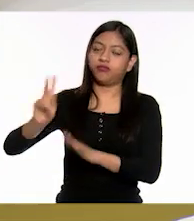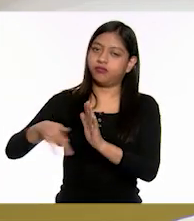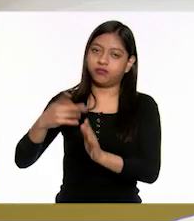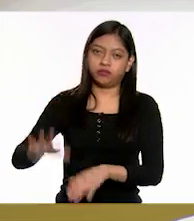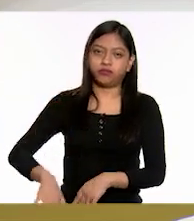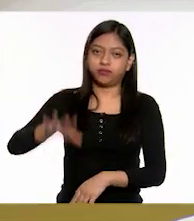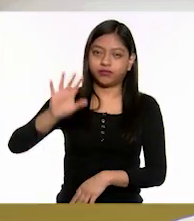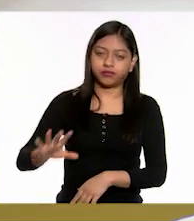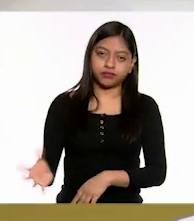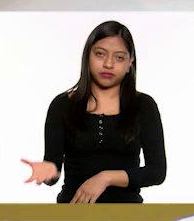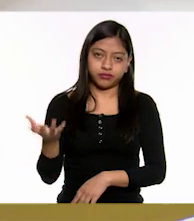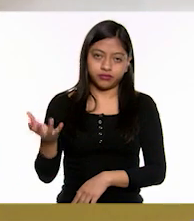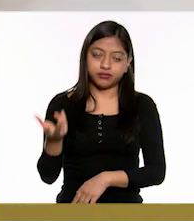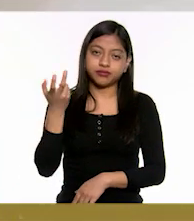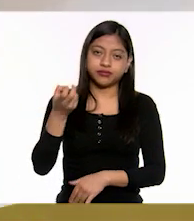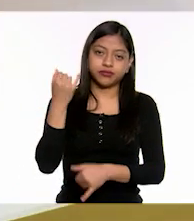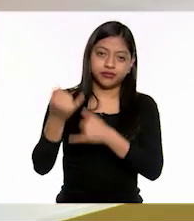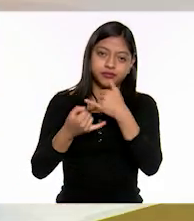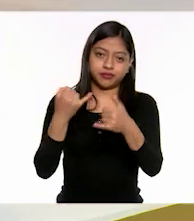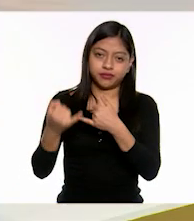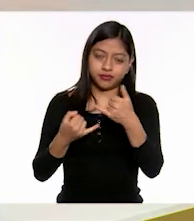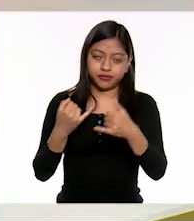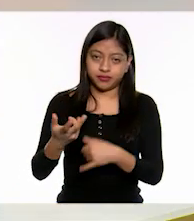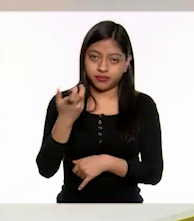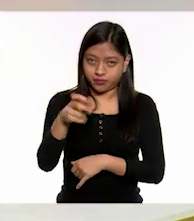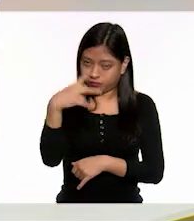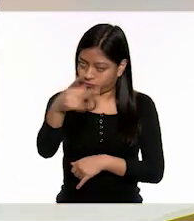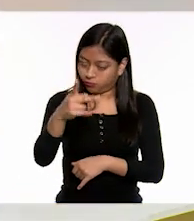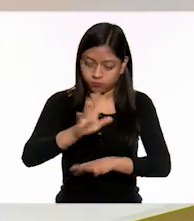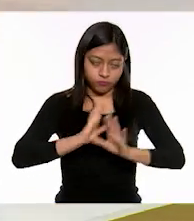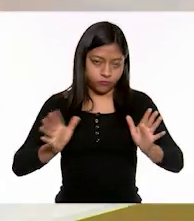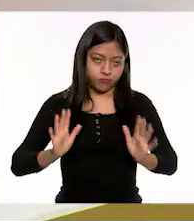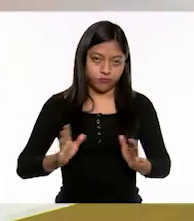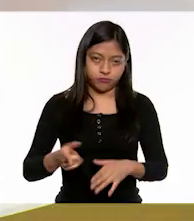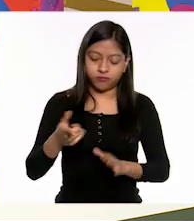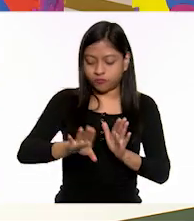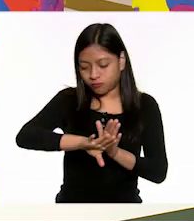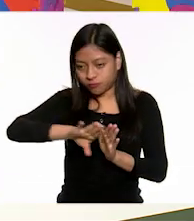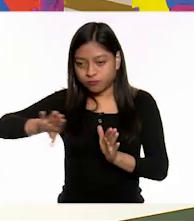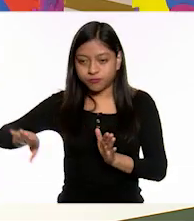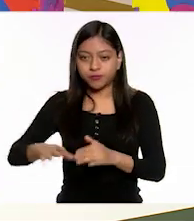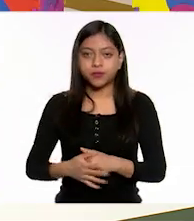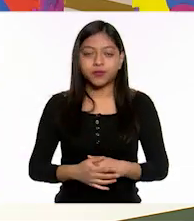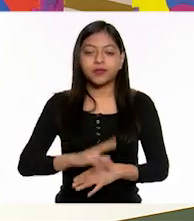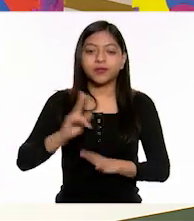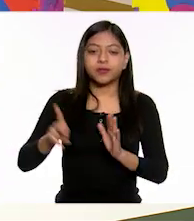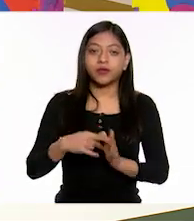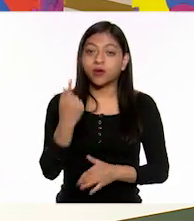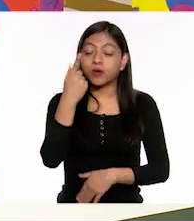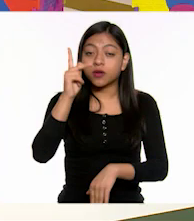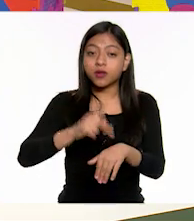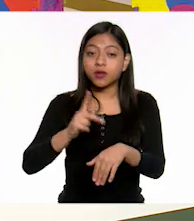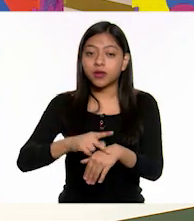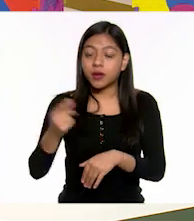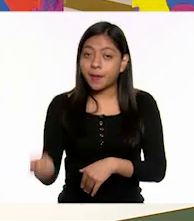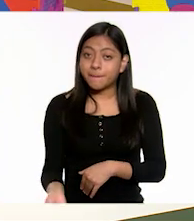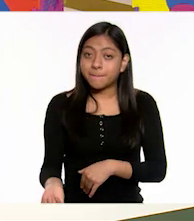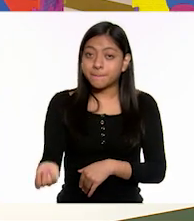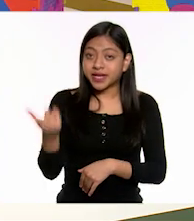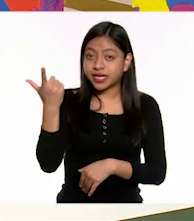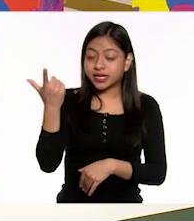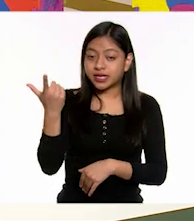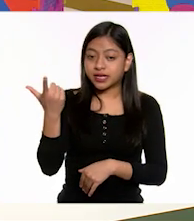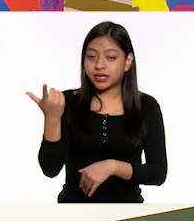tienen que caer en tu mano y esas son esas son tuyas entonces las zapatas agarras una piedra la lanzas al aire